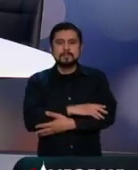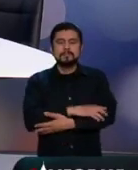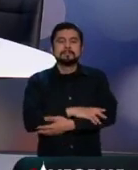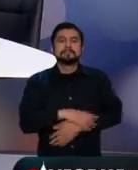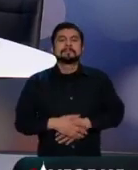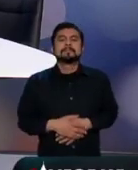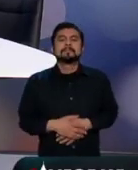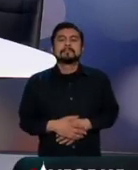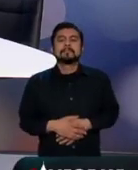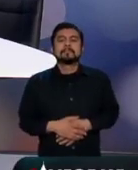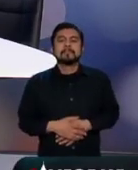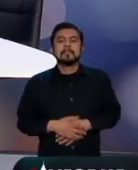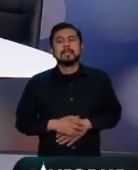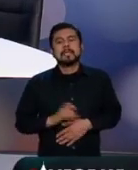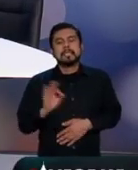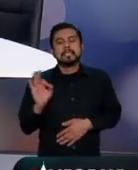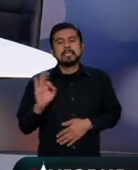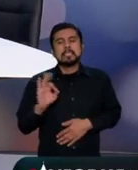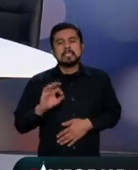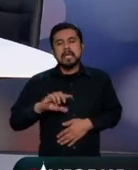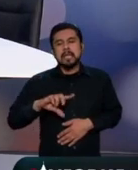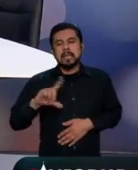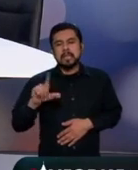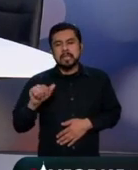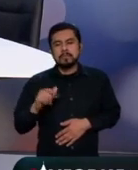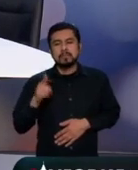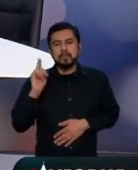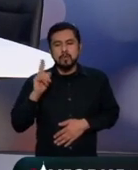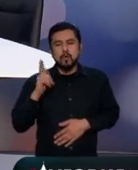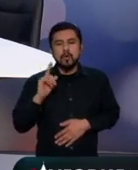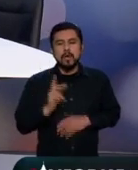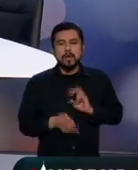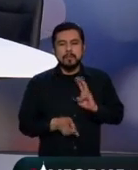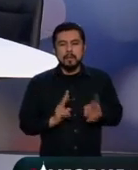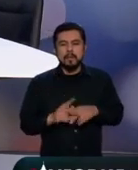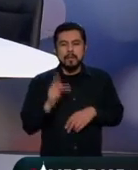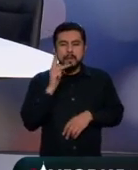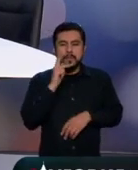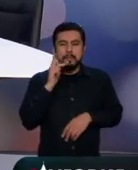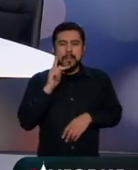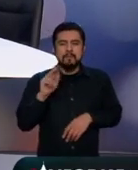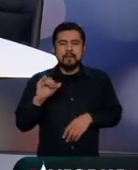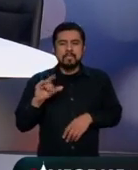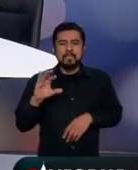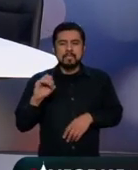Abrazo, Bernardo. Ya en otra ocasión hablaremos sobre pues el papel del Papa Francisco y si sí siguen